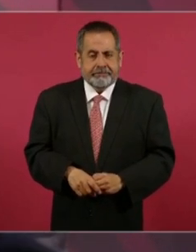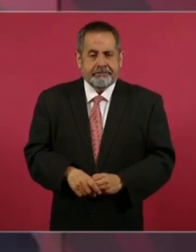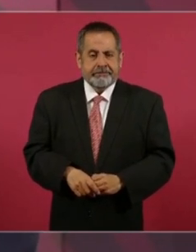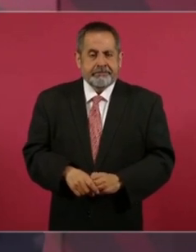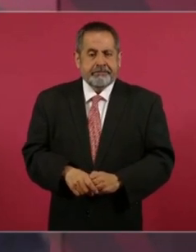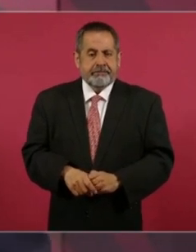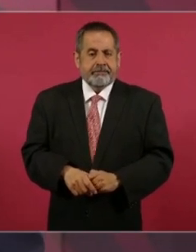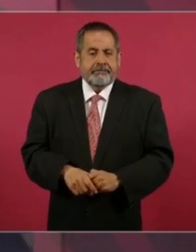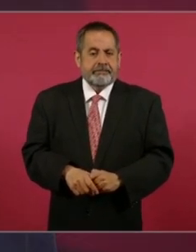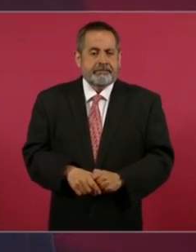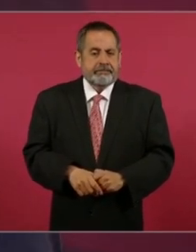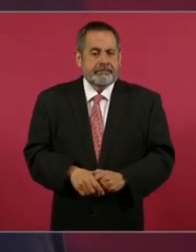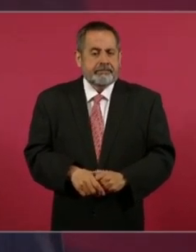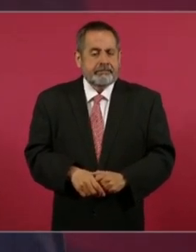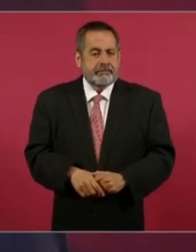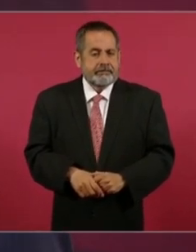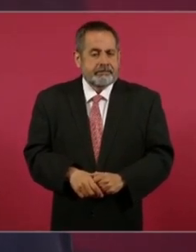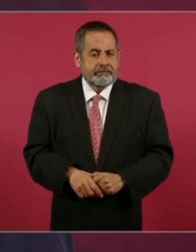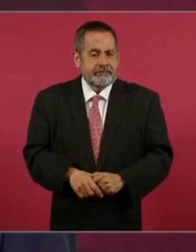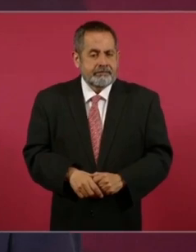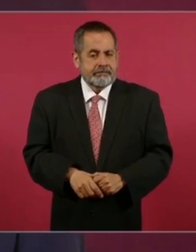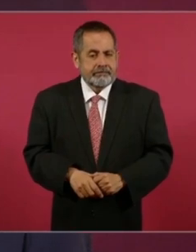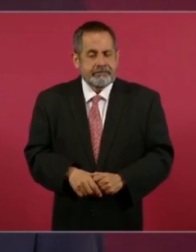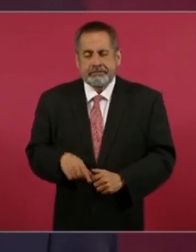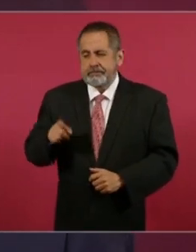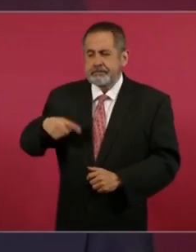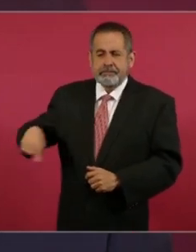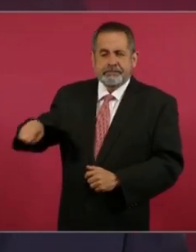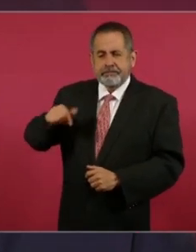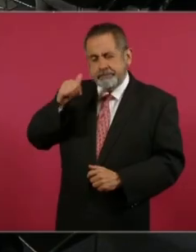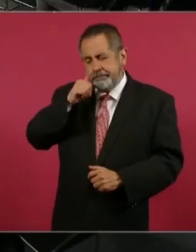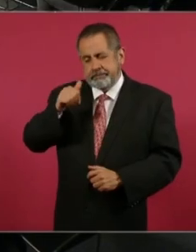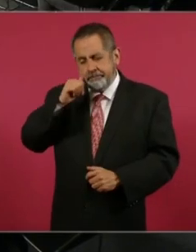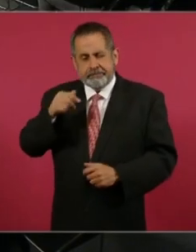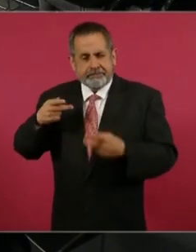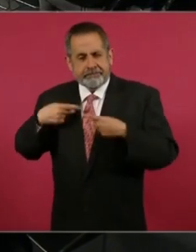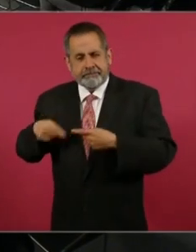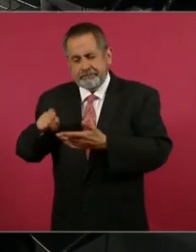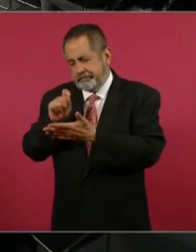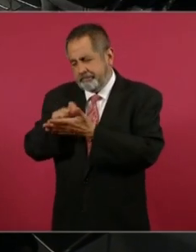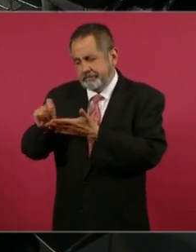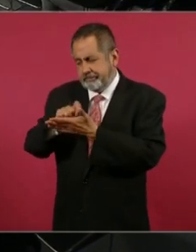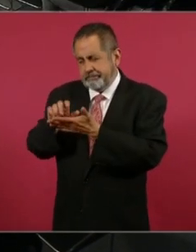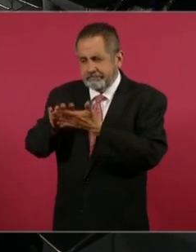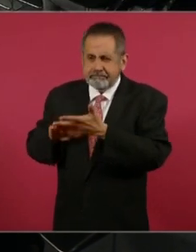Pero, pues siempre a los intelectuales los ha